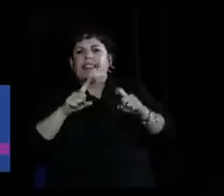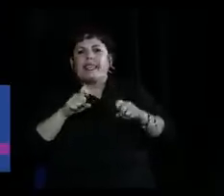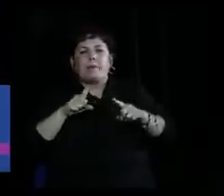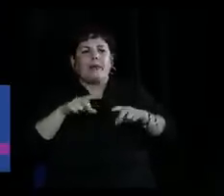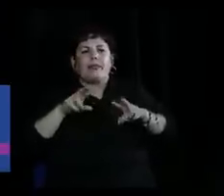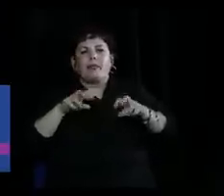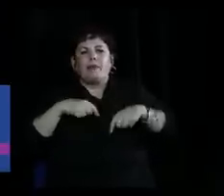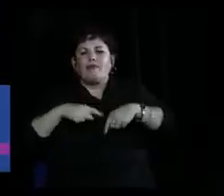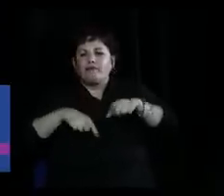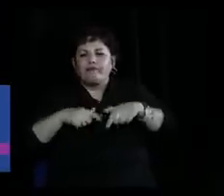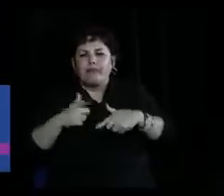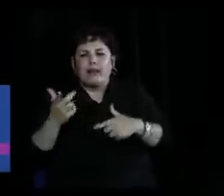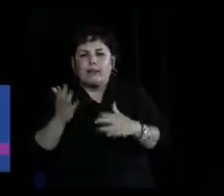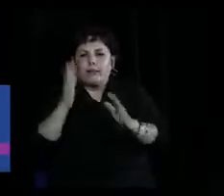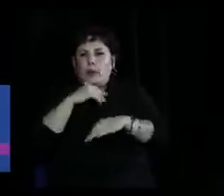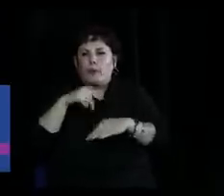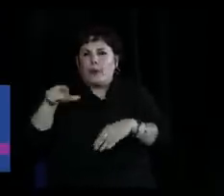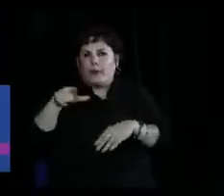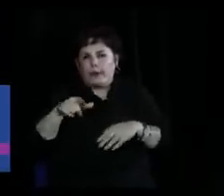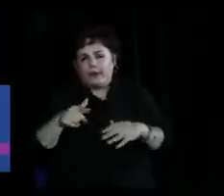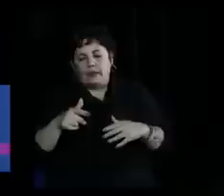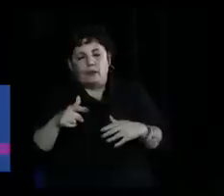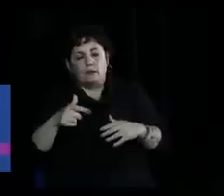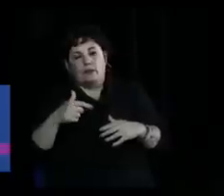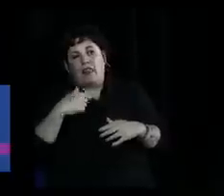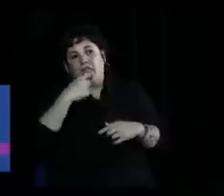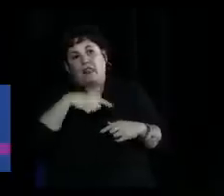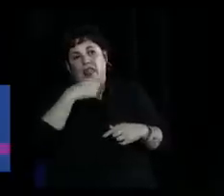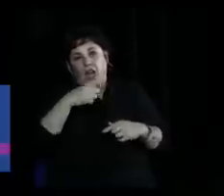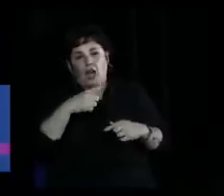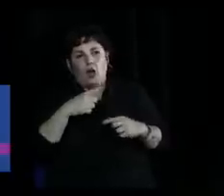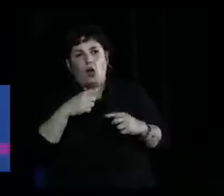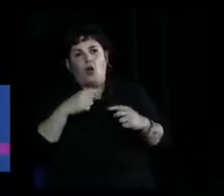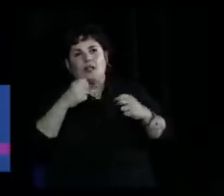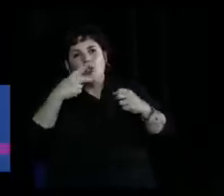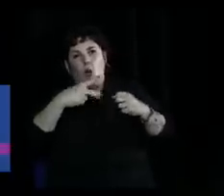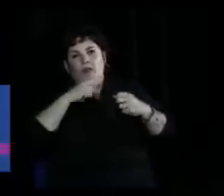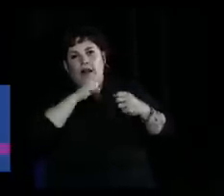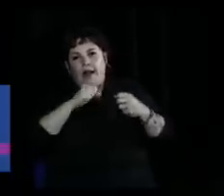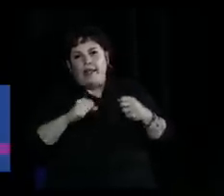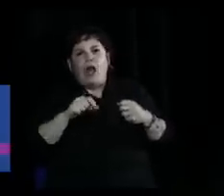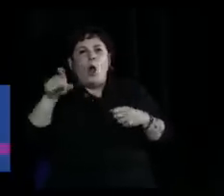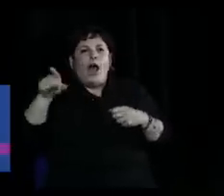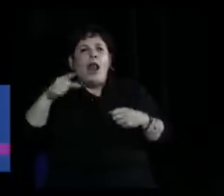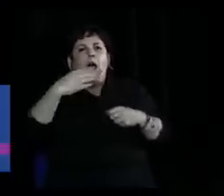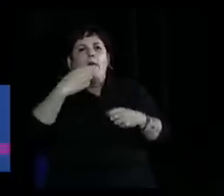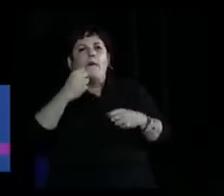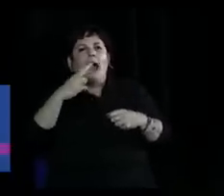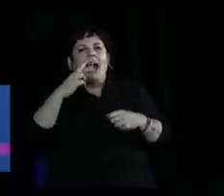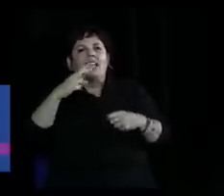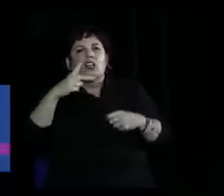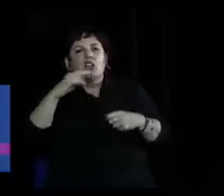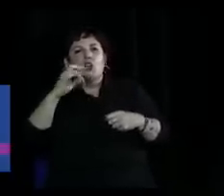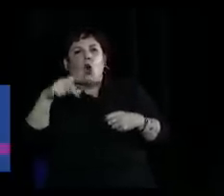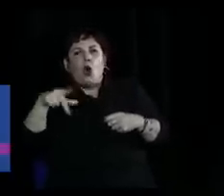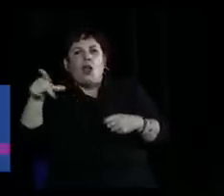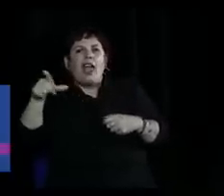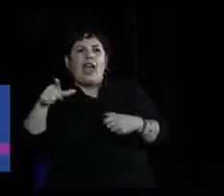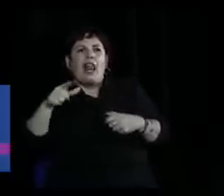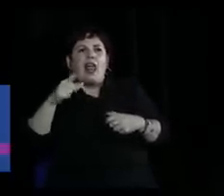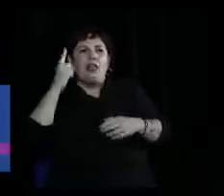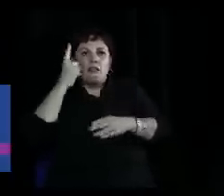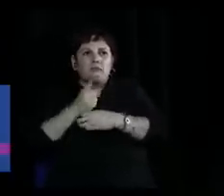burocráticos, digamos, por lo menos eso entendí yo, que se ha querido sugerir que Bartol es un tipo acostumbrado a